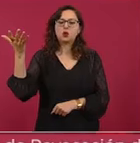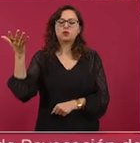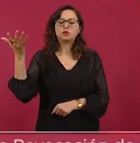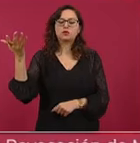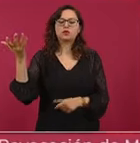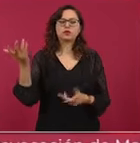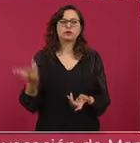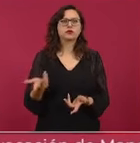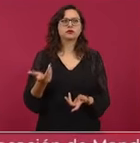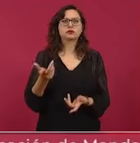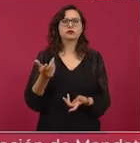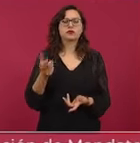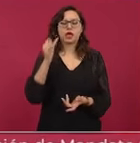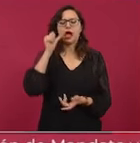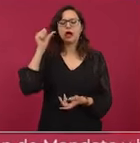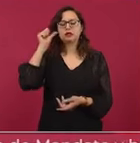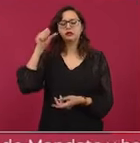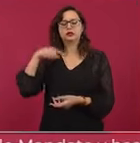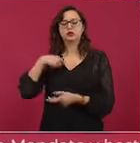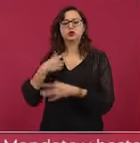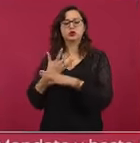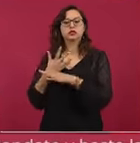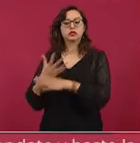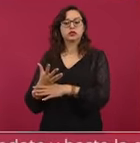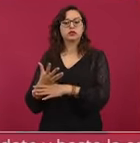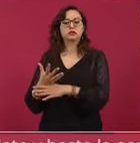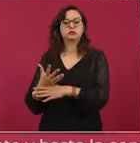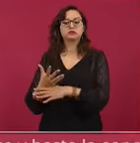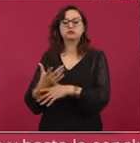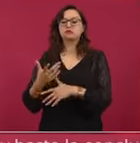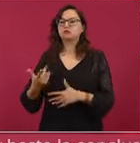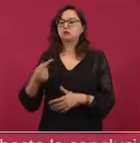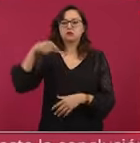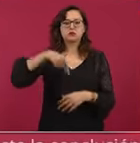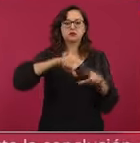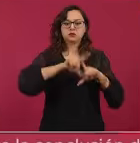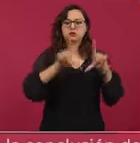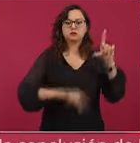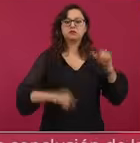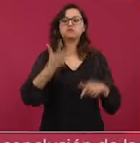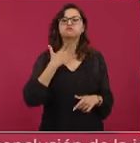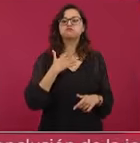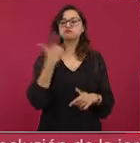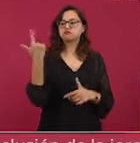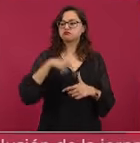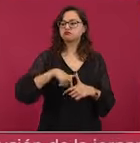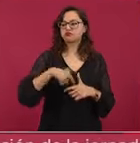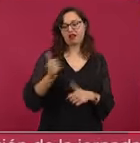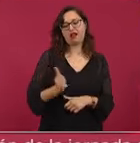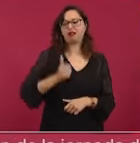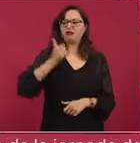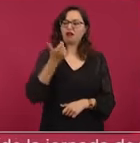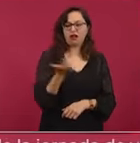ayer creo que lo comentaba, solo algunas empresas